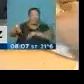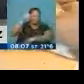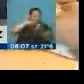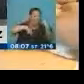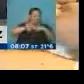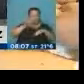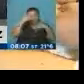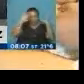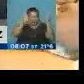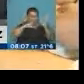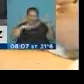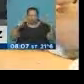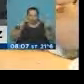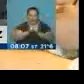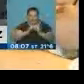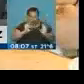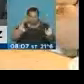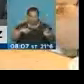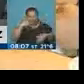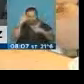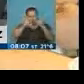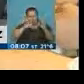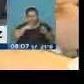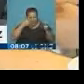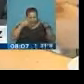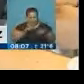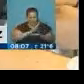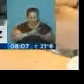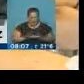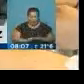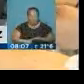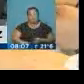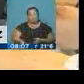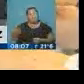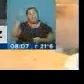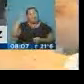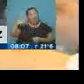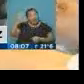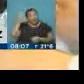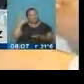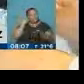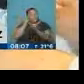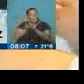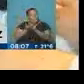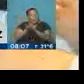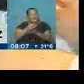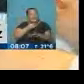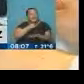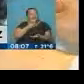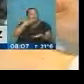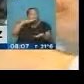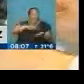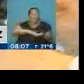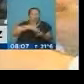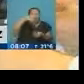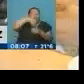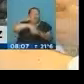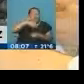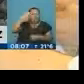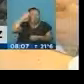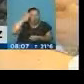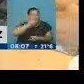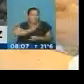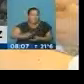pues voy a marear a todo el mundo y no es el objetivo. En algún momento se planteó esto de querer jurar en el Congreso el